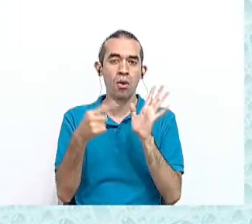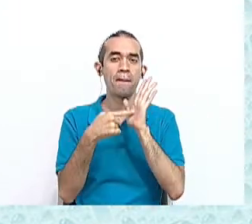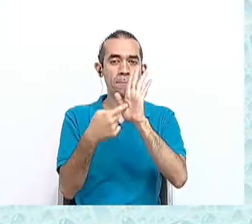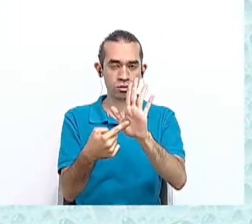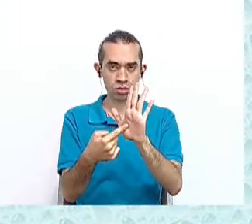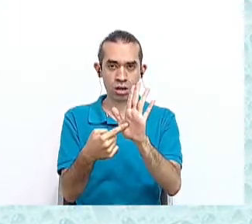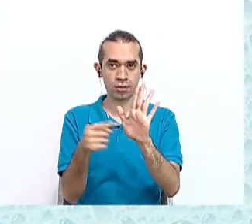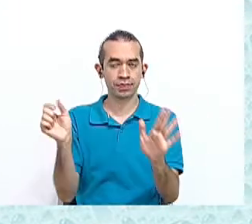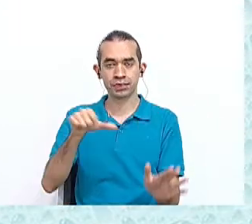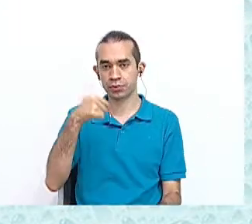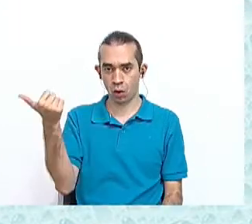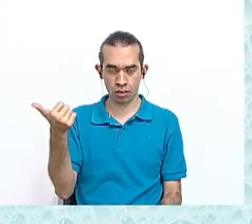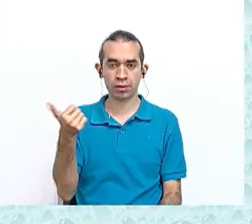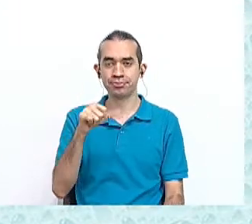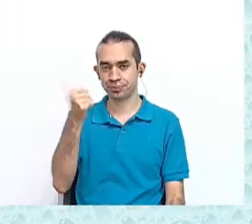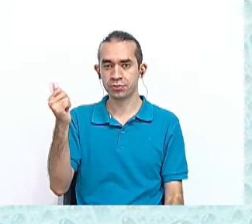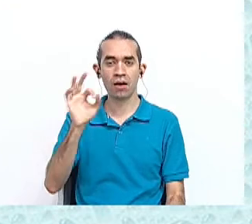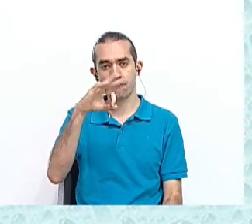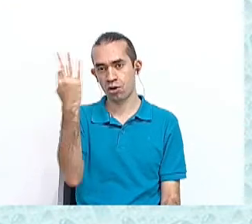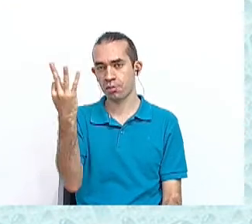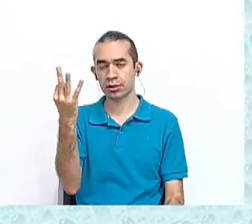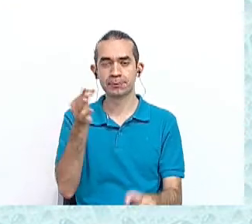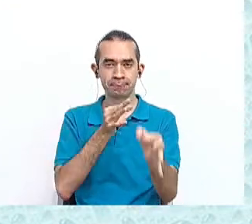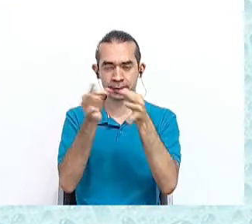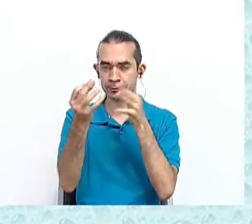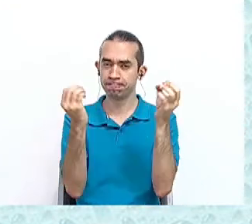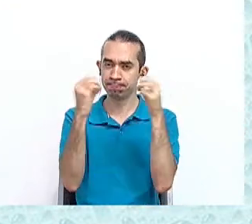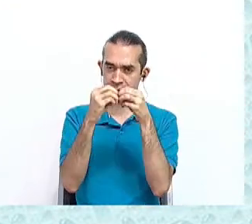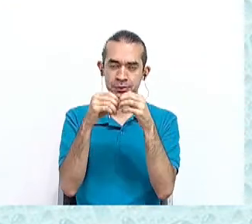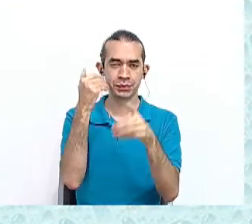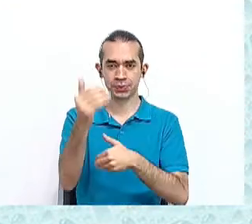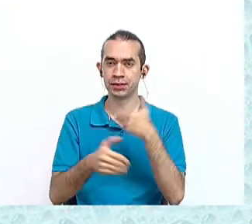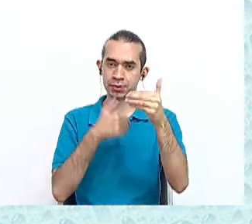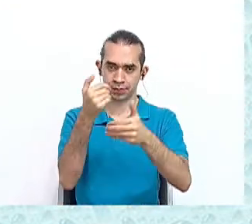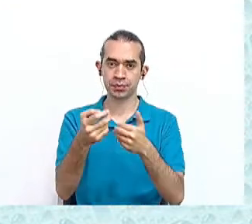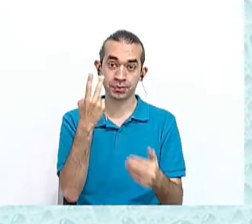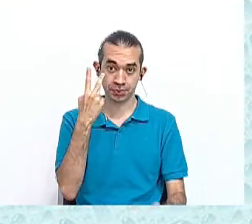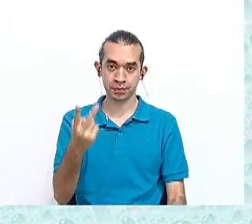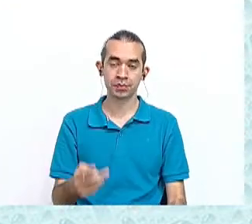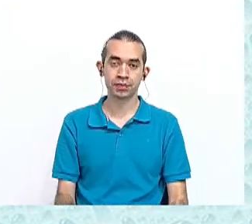esta otra representación un poquito más el proceso. Veamos.